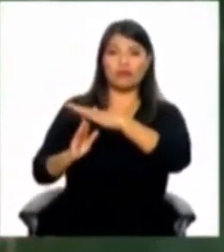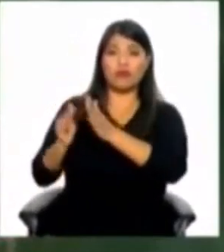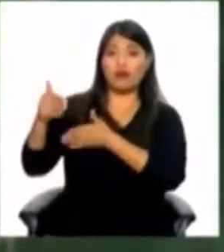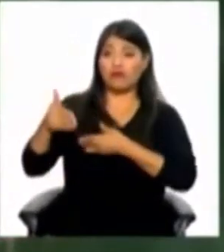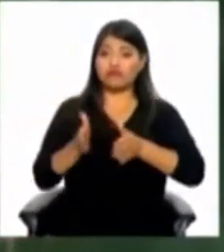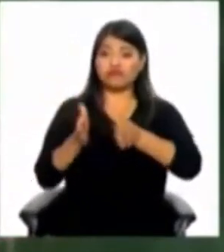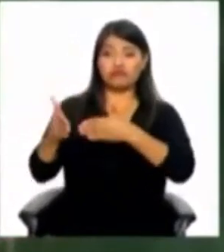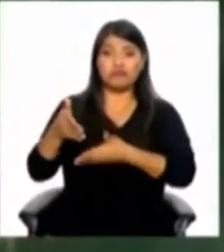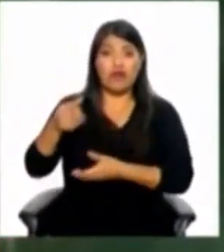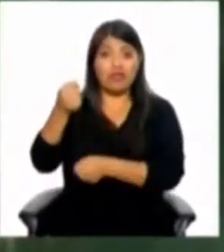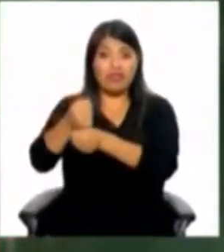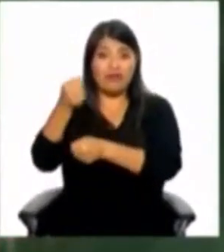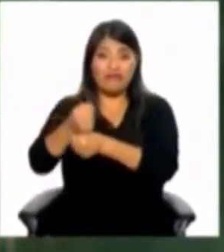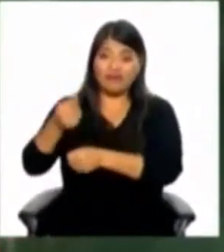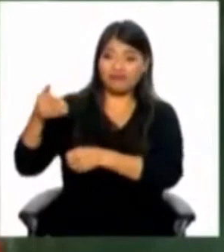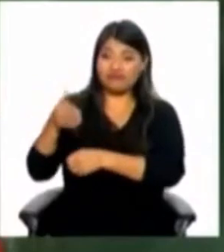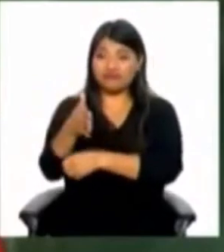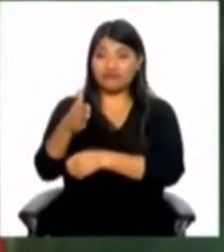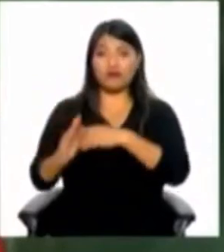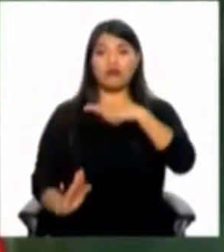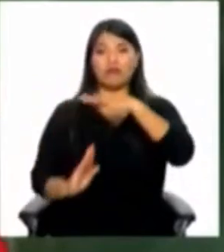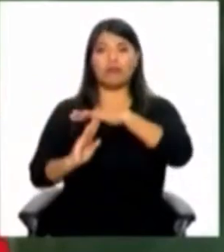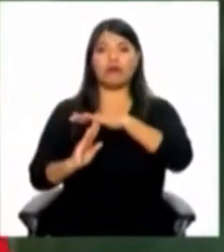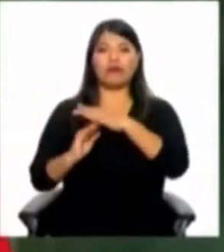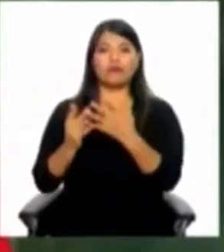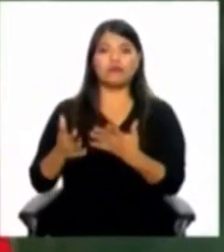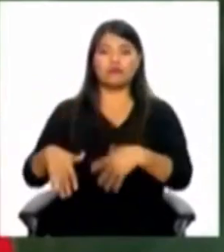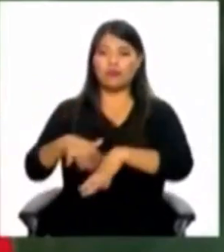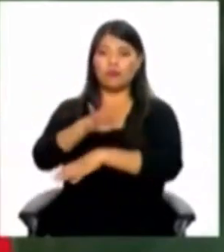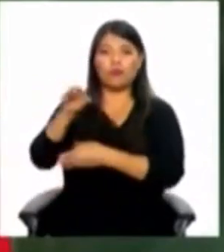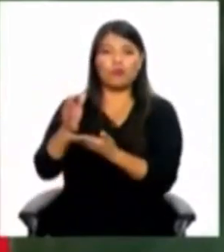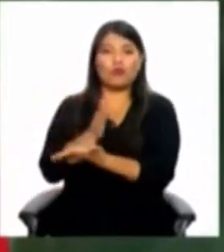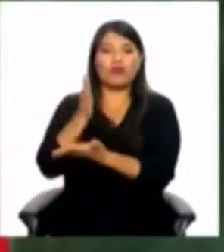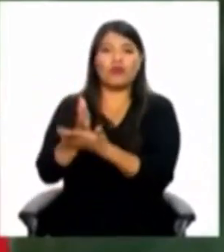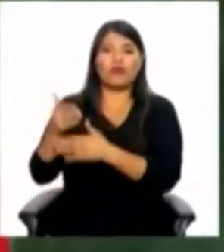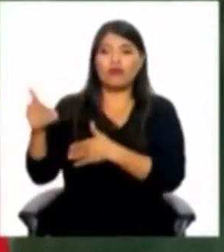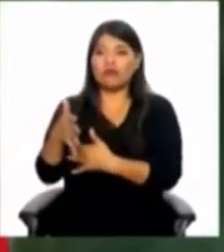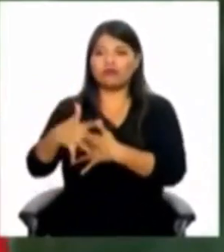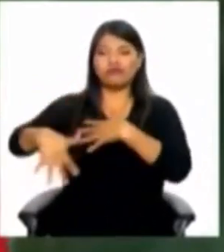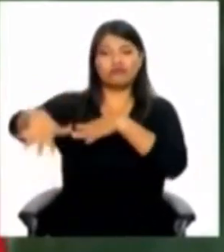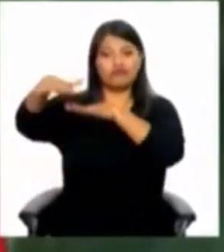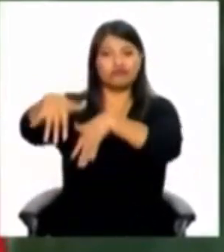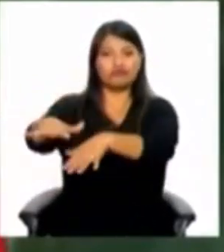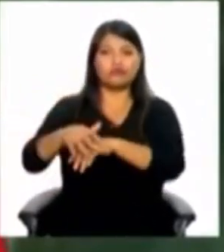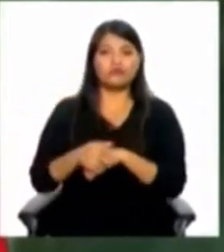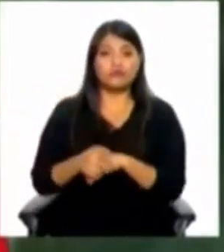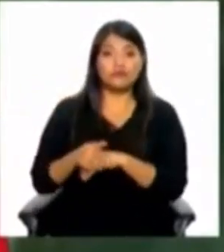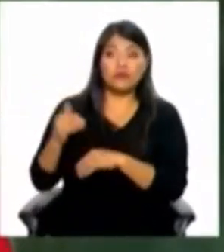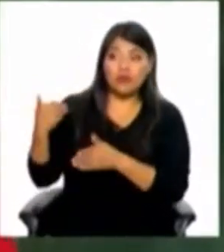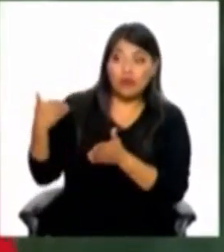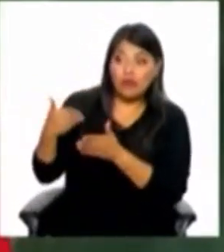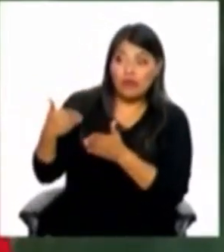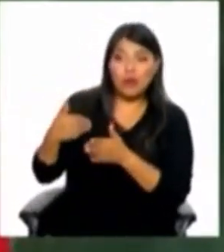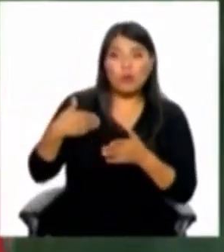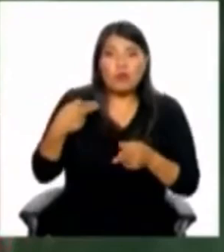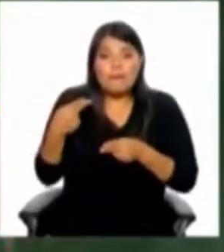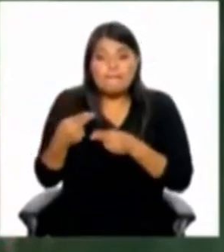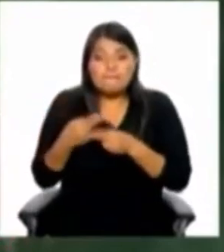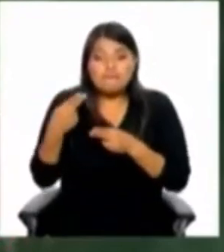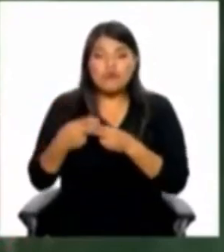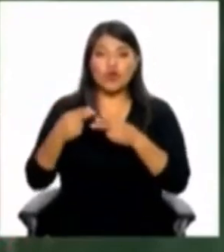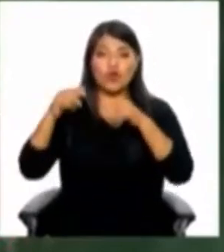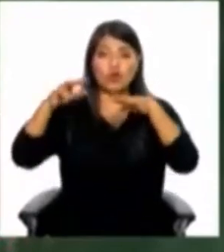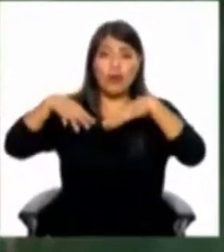pesqueros. Finalmente, tenemos la amenaza creciente del fenómeno El Niño, al que seguirá